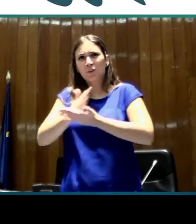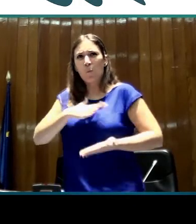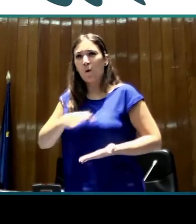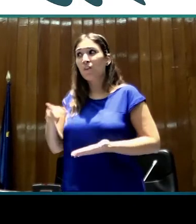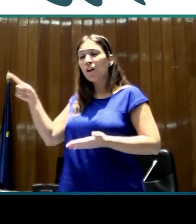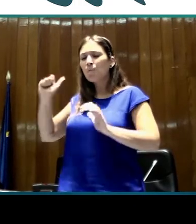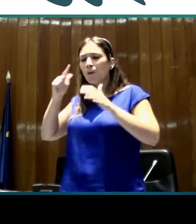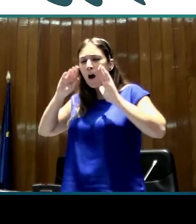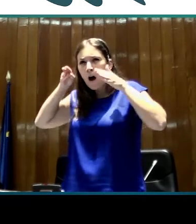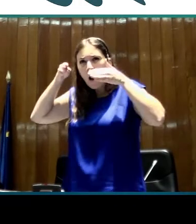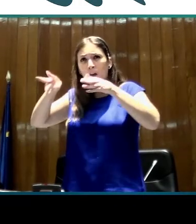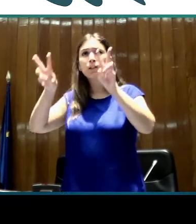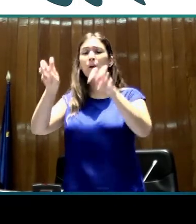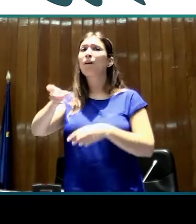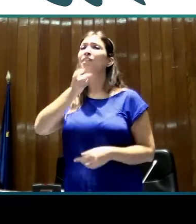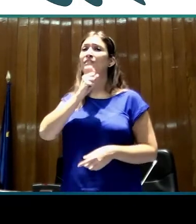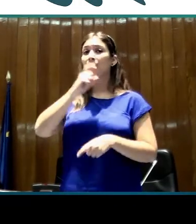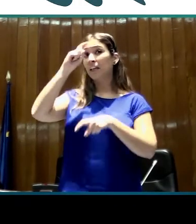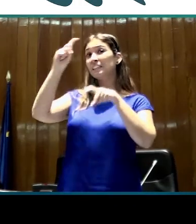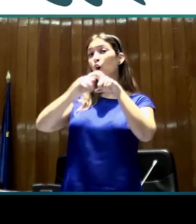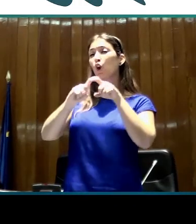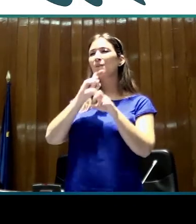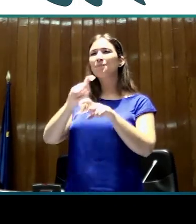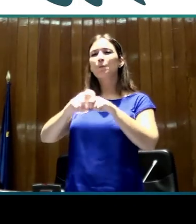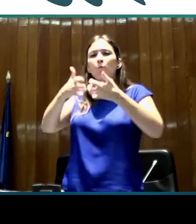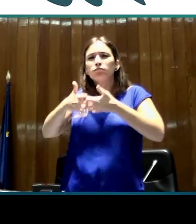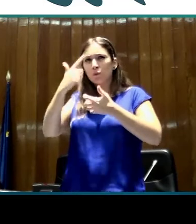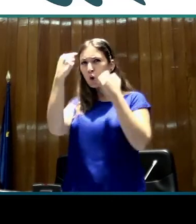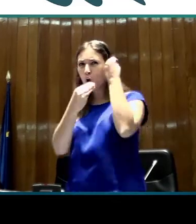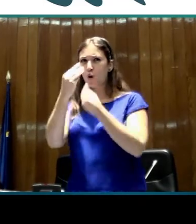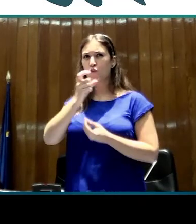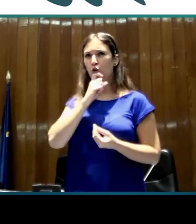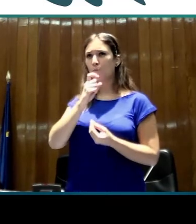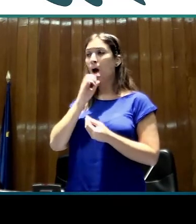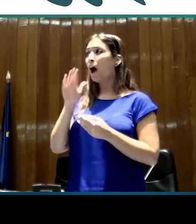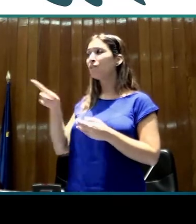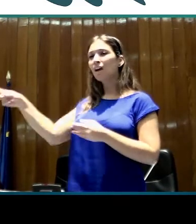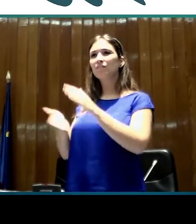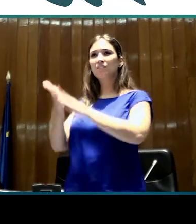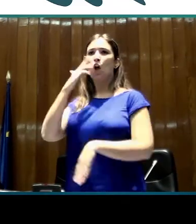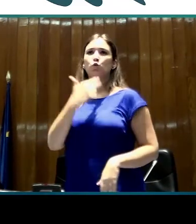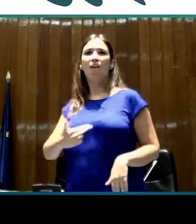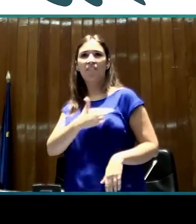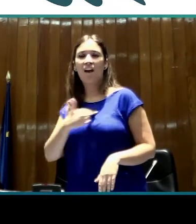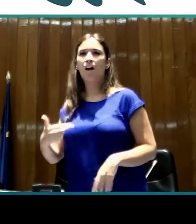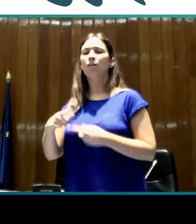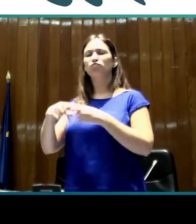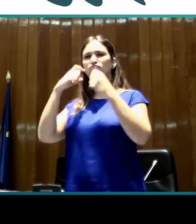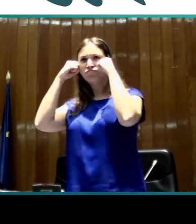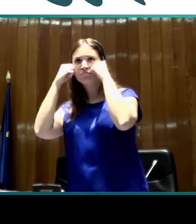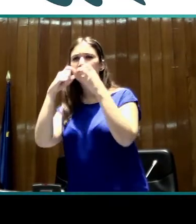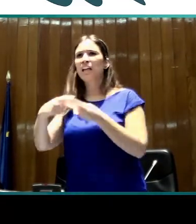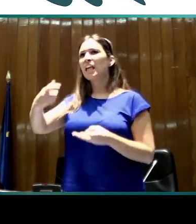una materia tan difícil como es la psicología cognitiva, su formación en Suecia, en Inglaterra, en